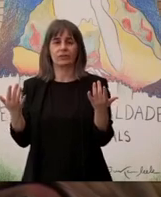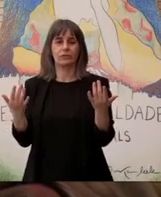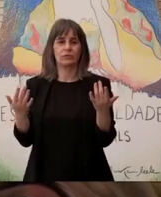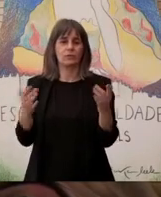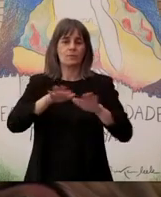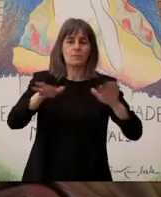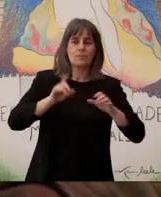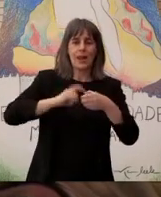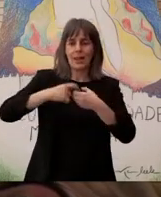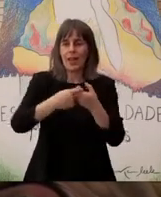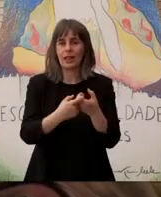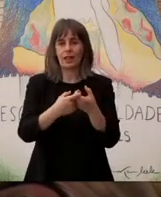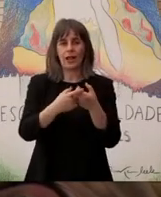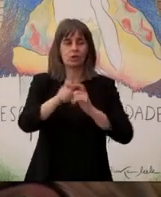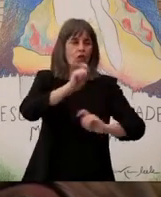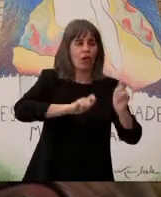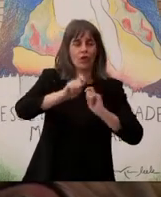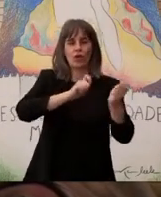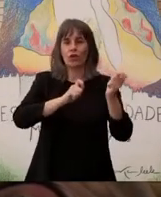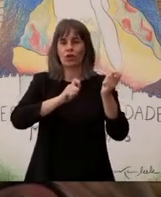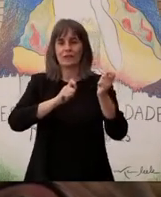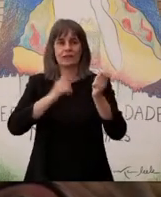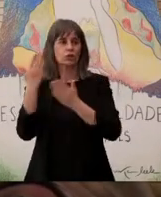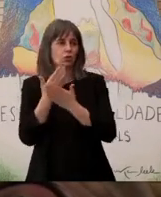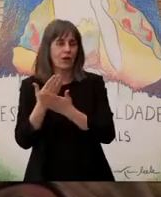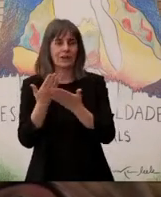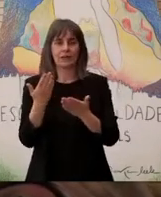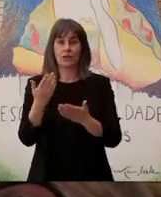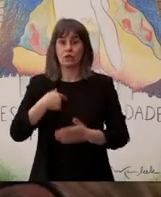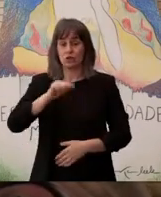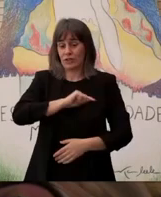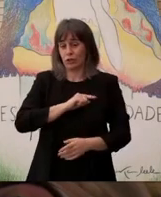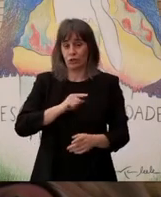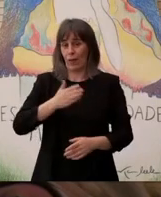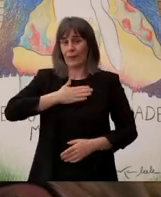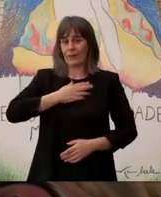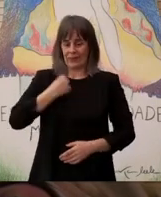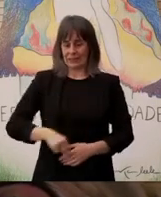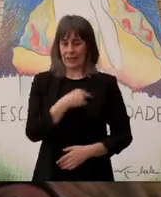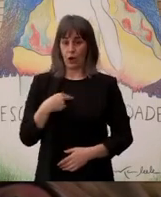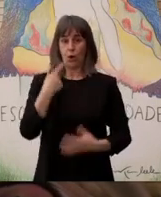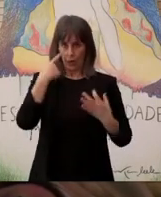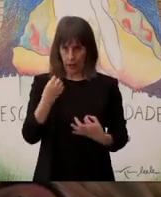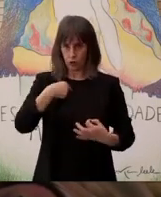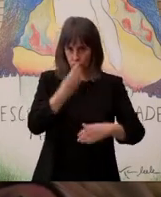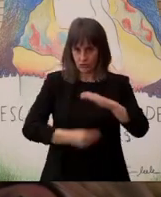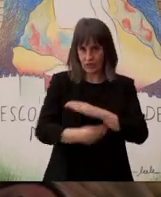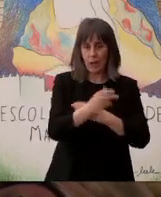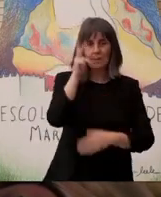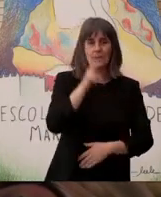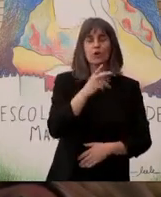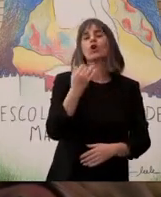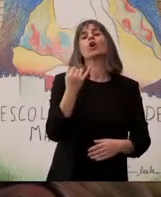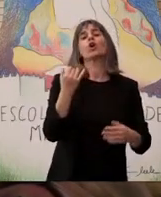asociativas de mujeres con el síndrome pichelleira de Santiago Pero nací en vivo estudié no instituto do